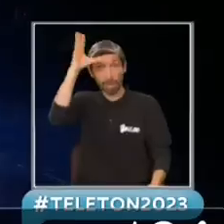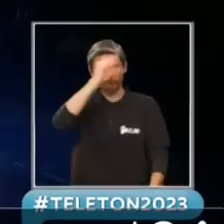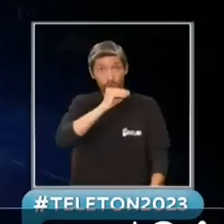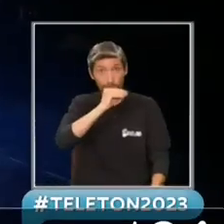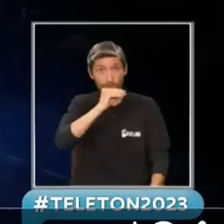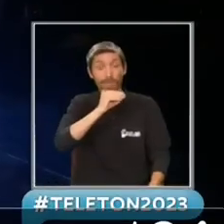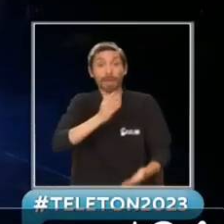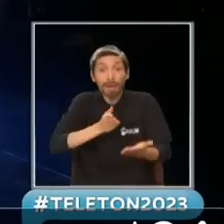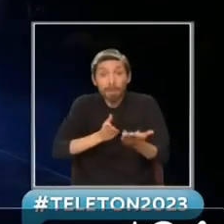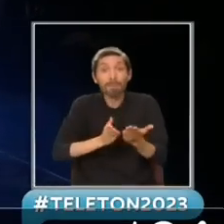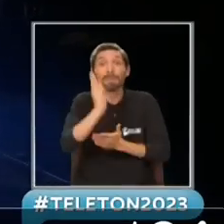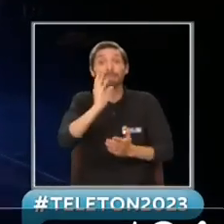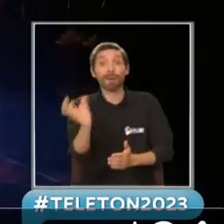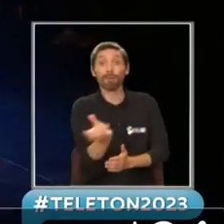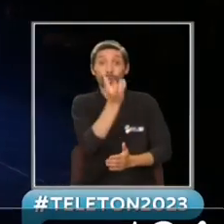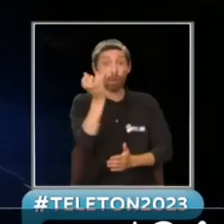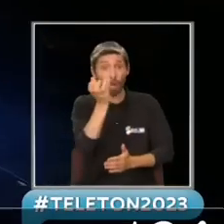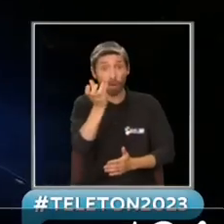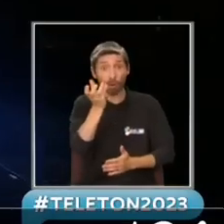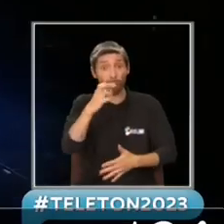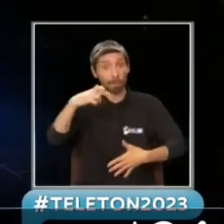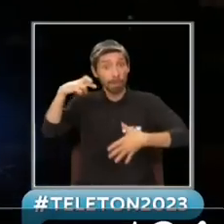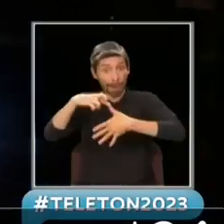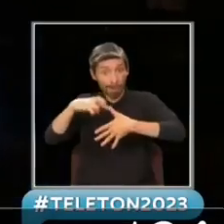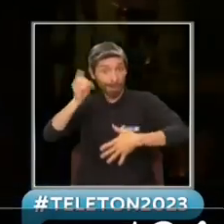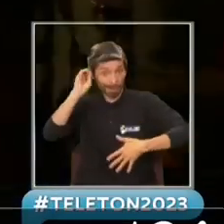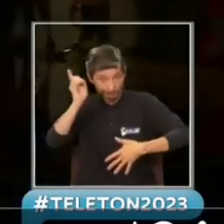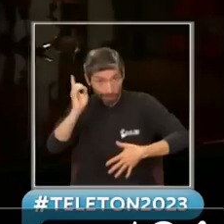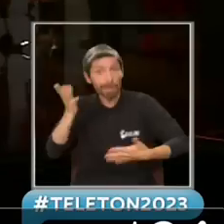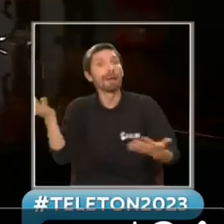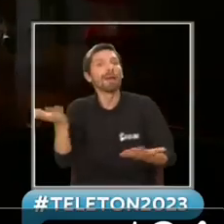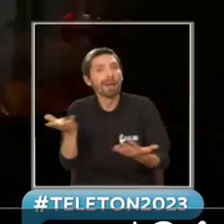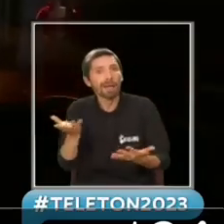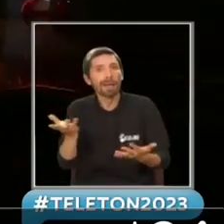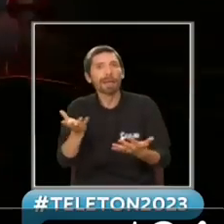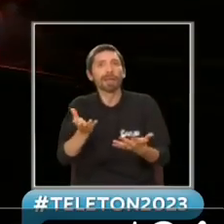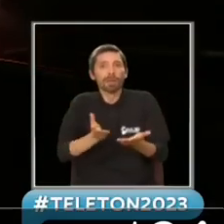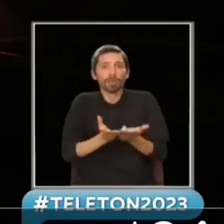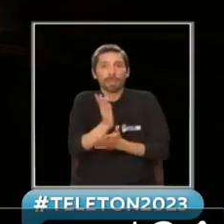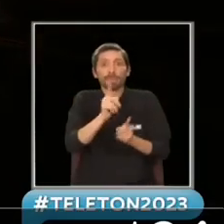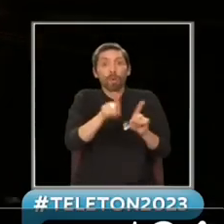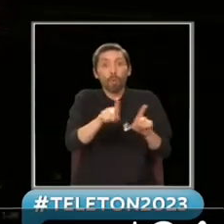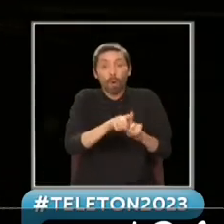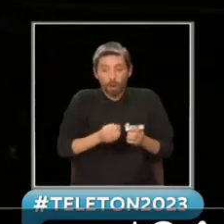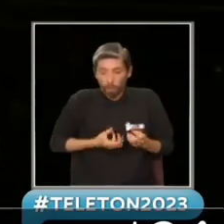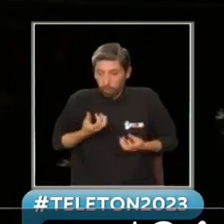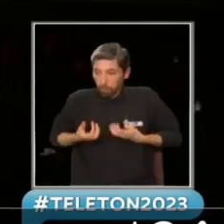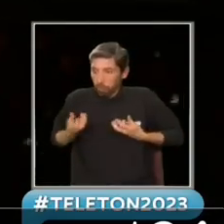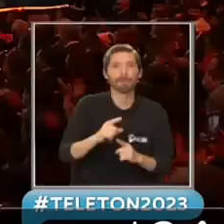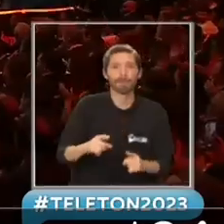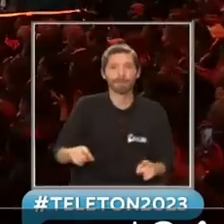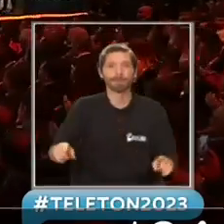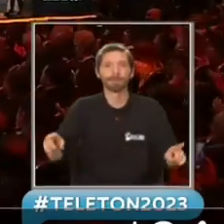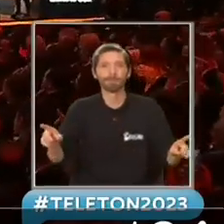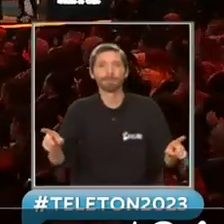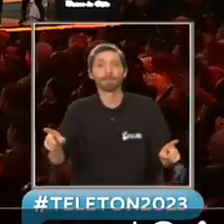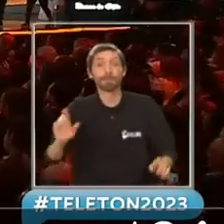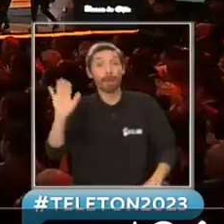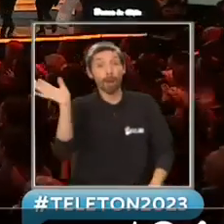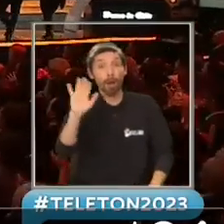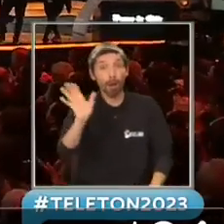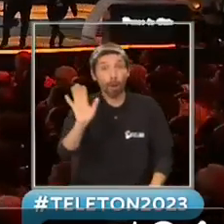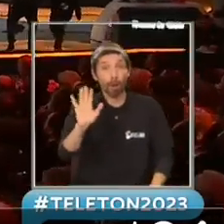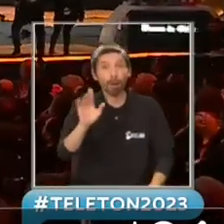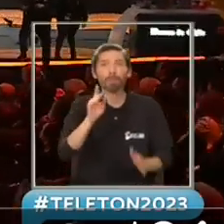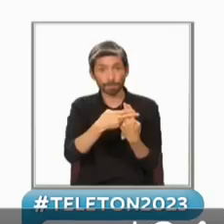se enciende el fuego para Panamericano y se enciende la llama que hay en cada uno de nuestros corazones.